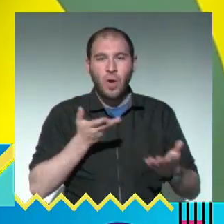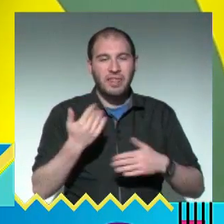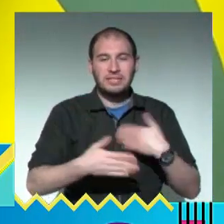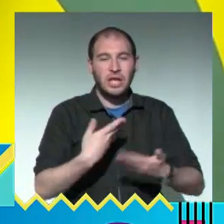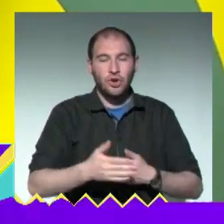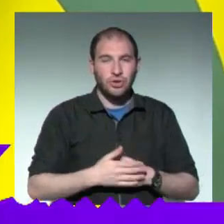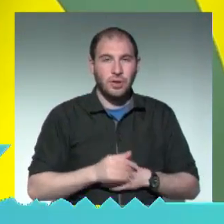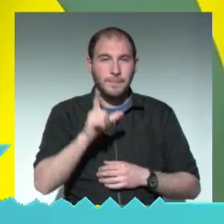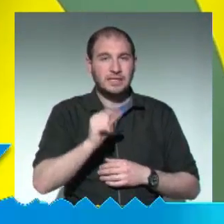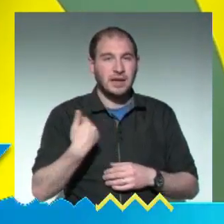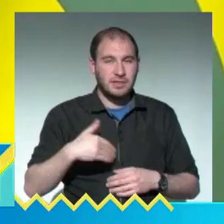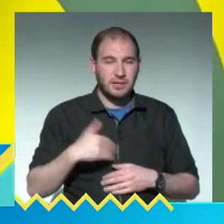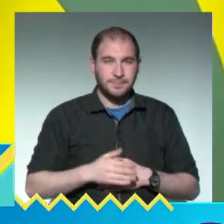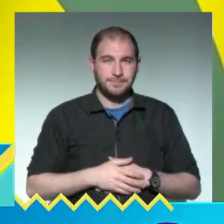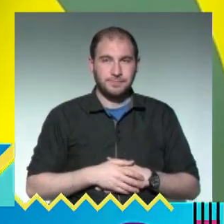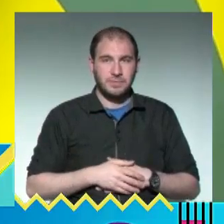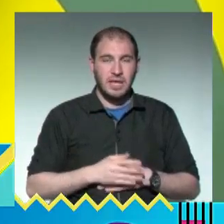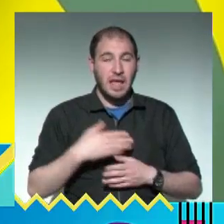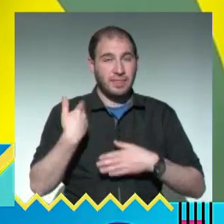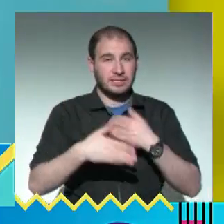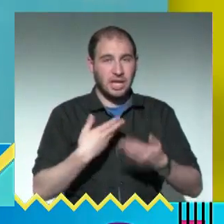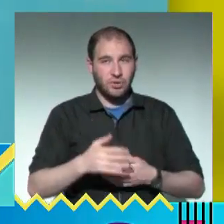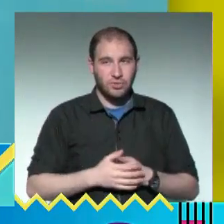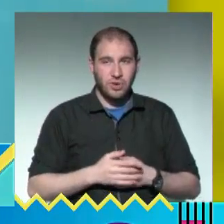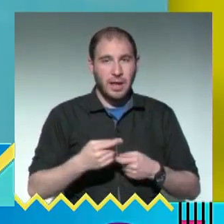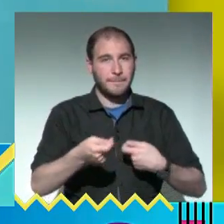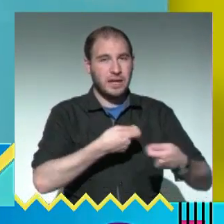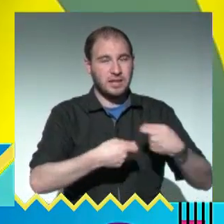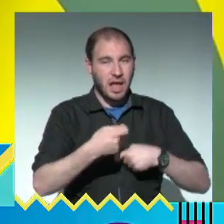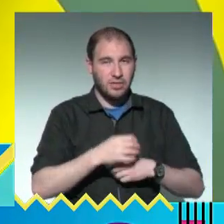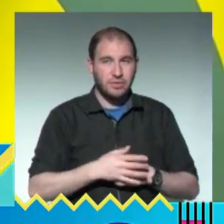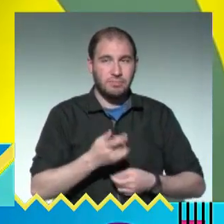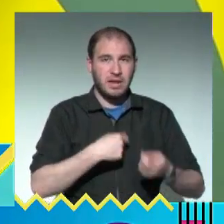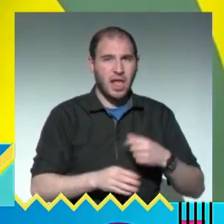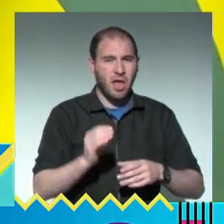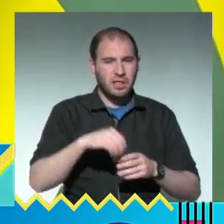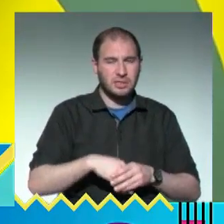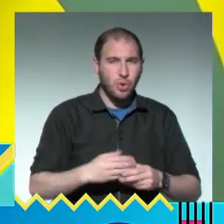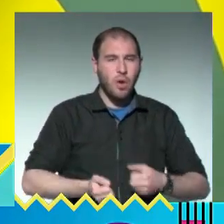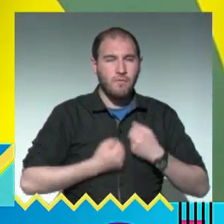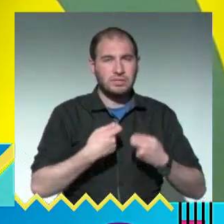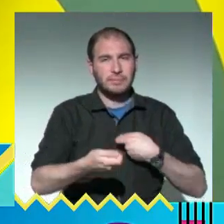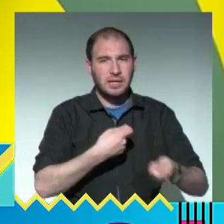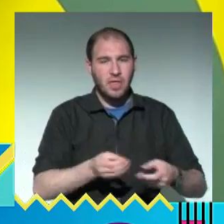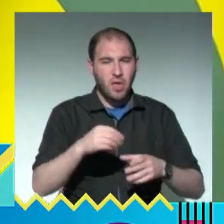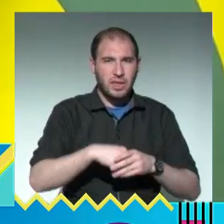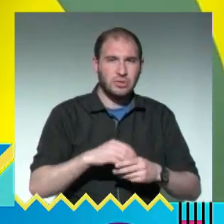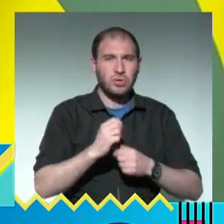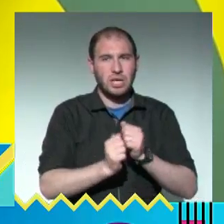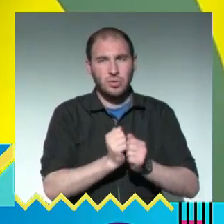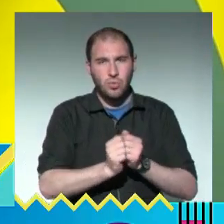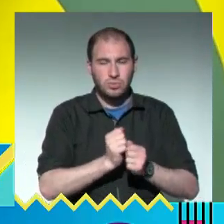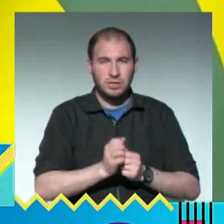desarrollo de Argentina. El eje de desarrollo es el mercado interno, el fortalecimiento del mercado interno, la